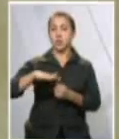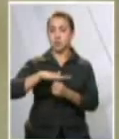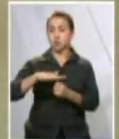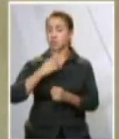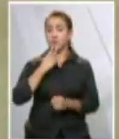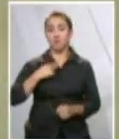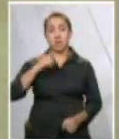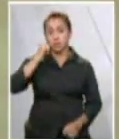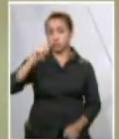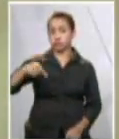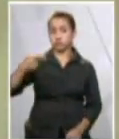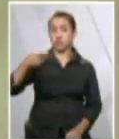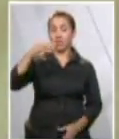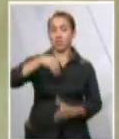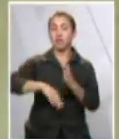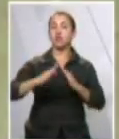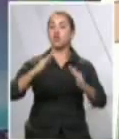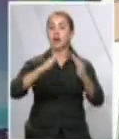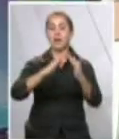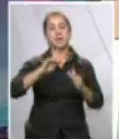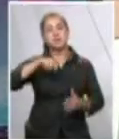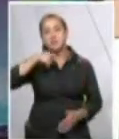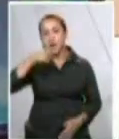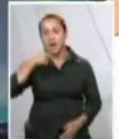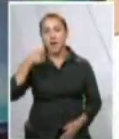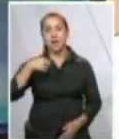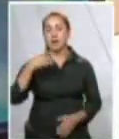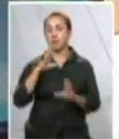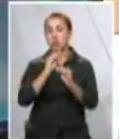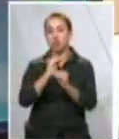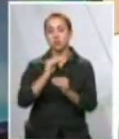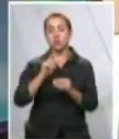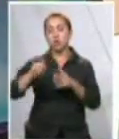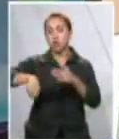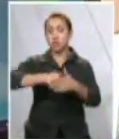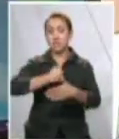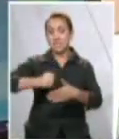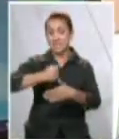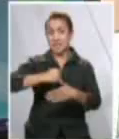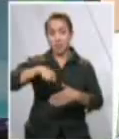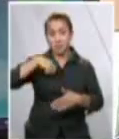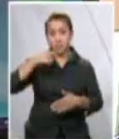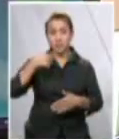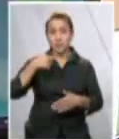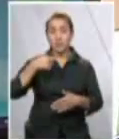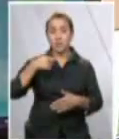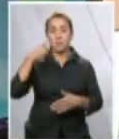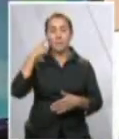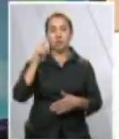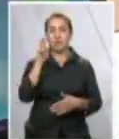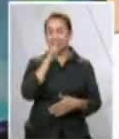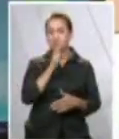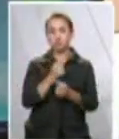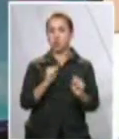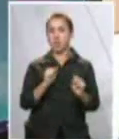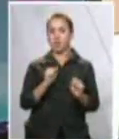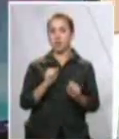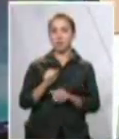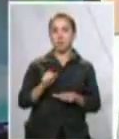de la vida cotidiana de su casa, la cena, la once, la cocina, no pudiendo movilizarse